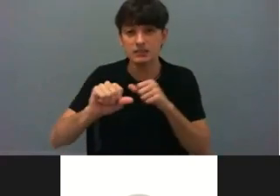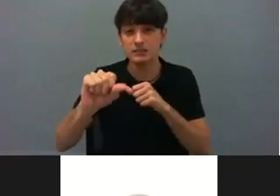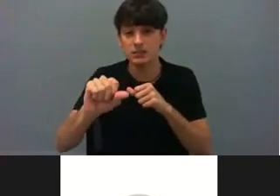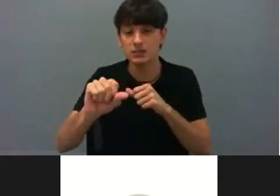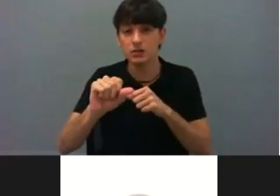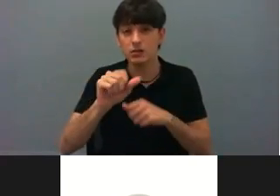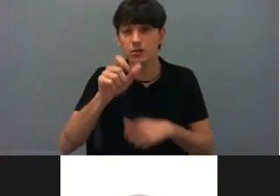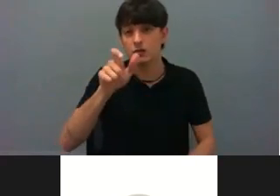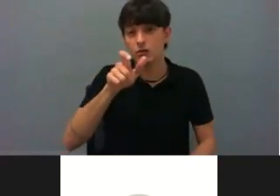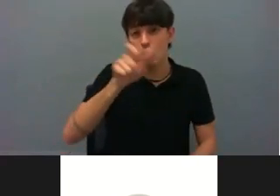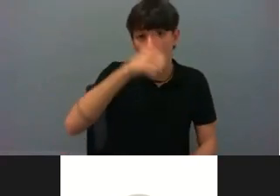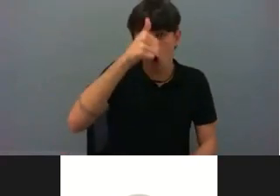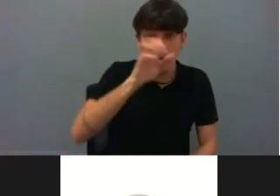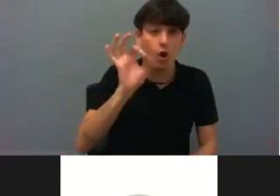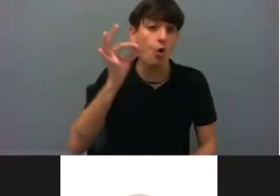parálisis cerebral